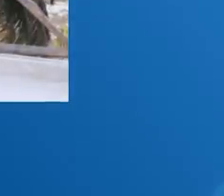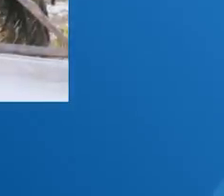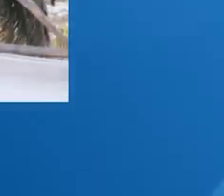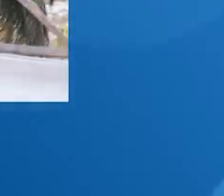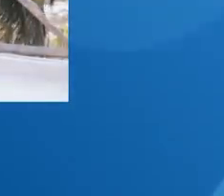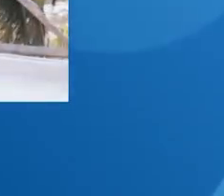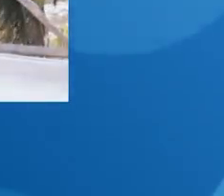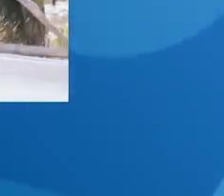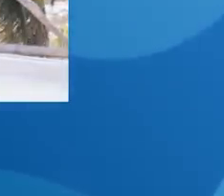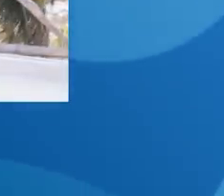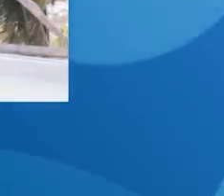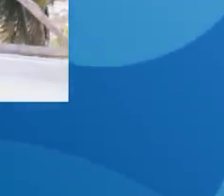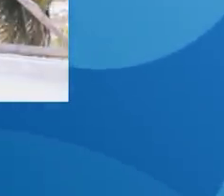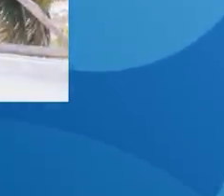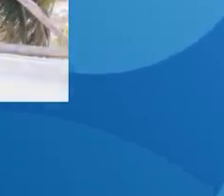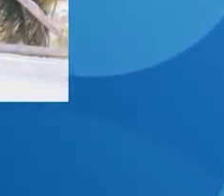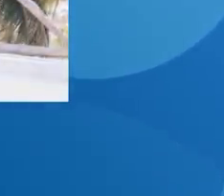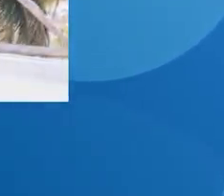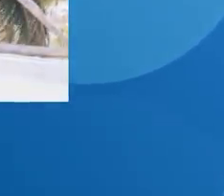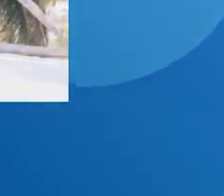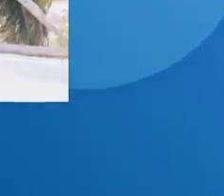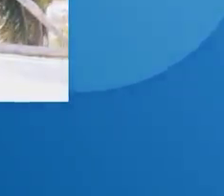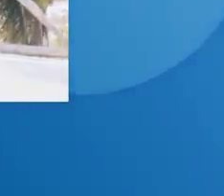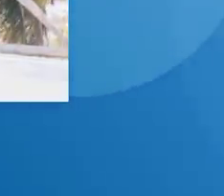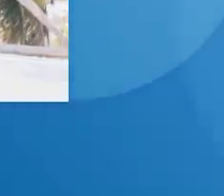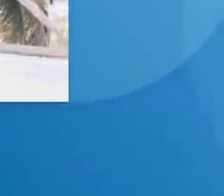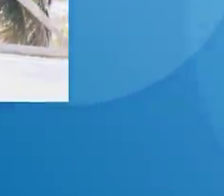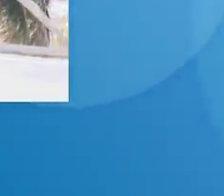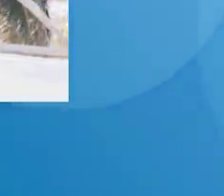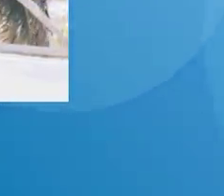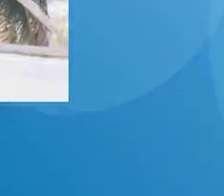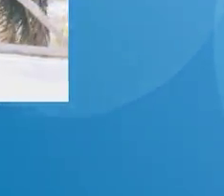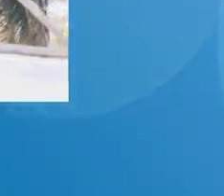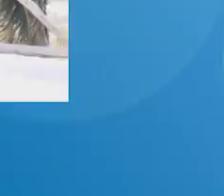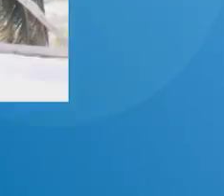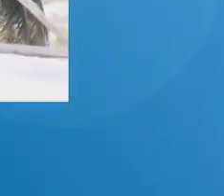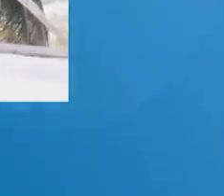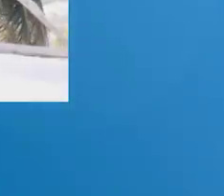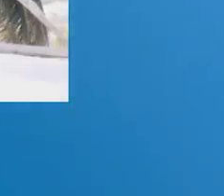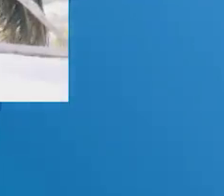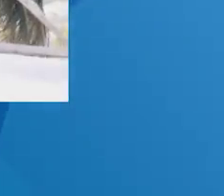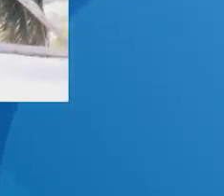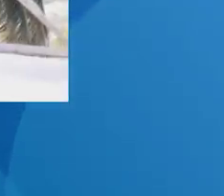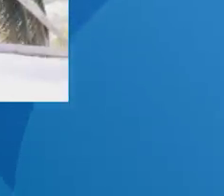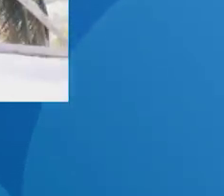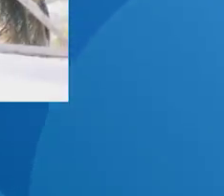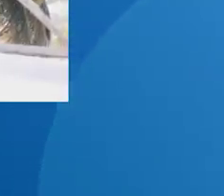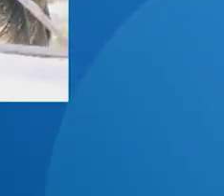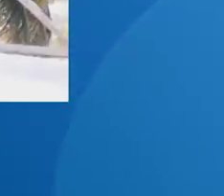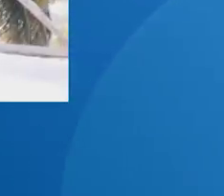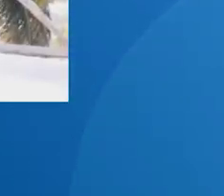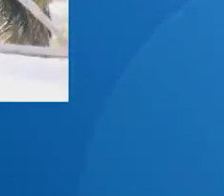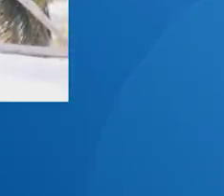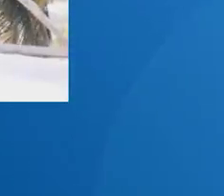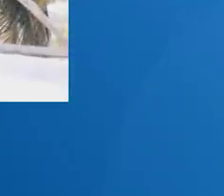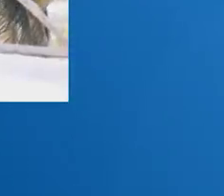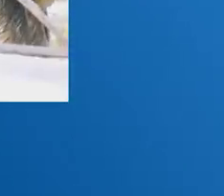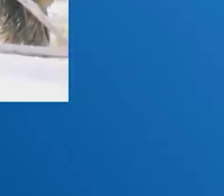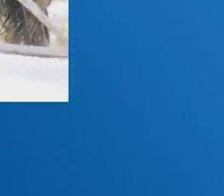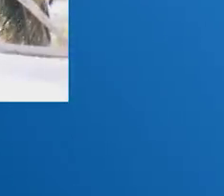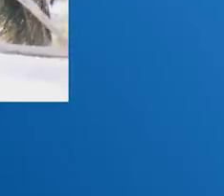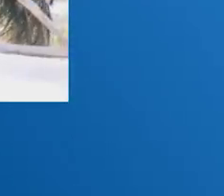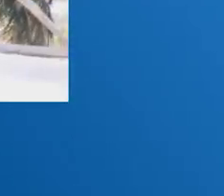hacia la derecha. 2, 3, 4, 5, 6,